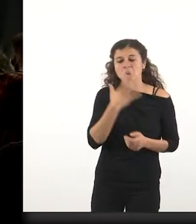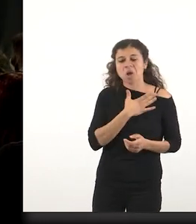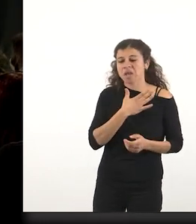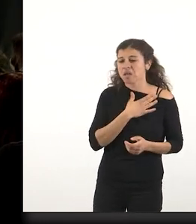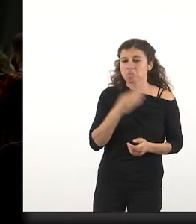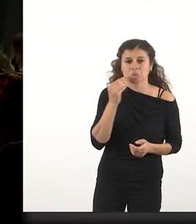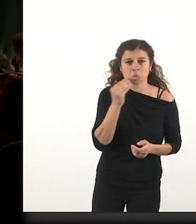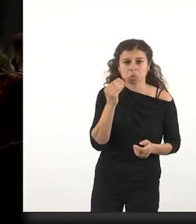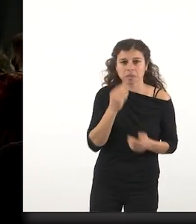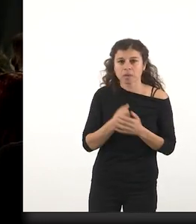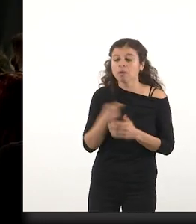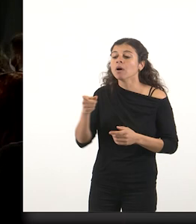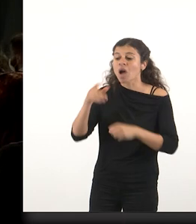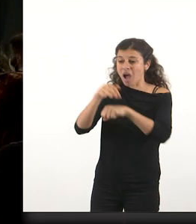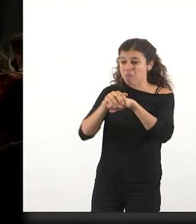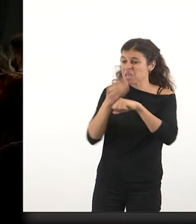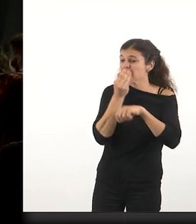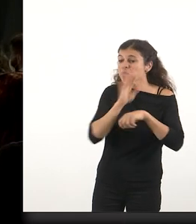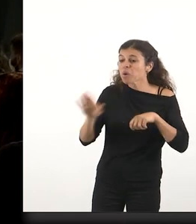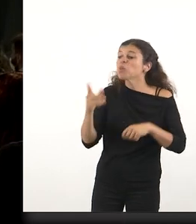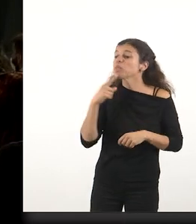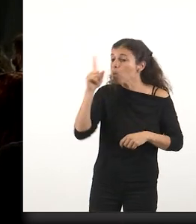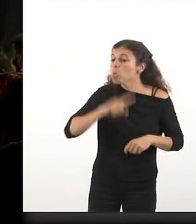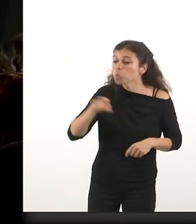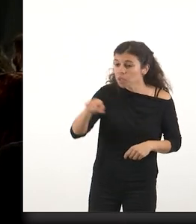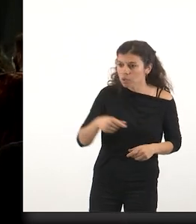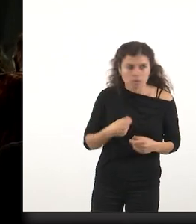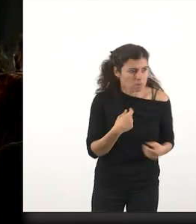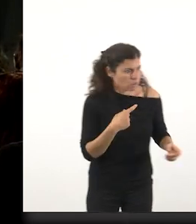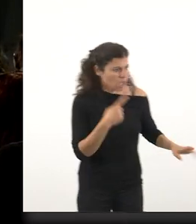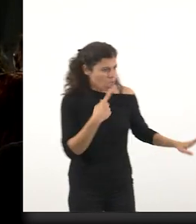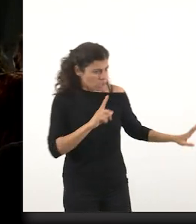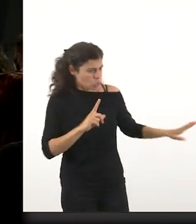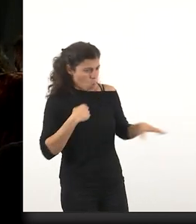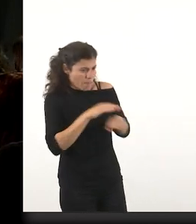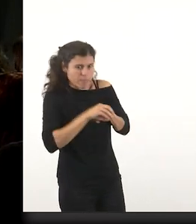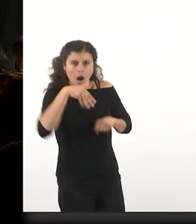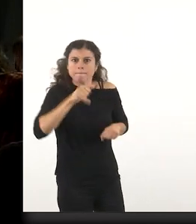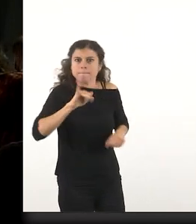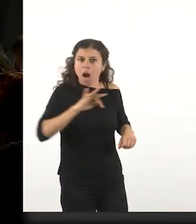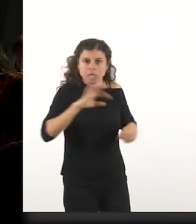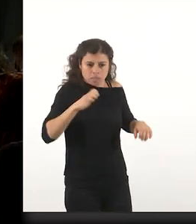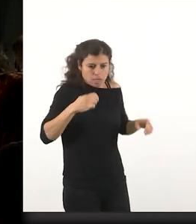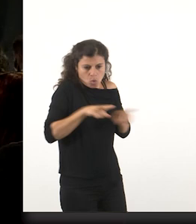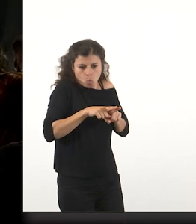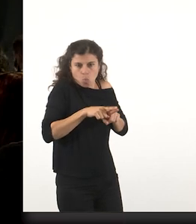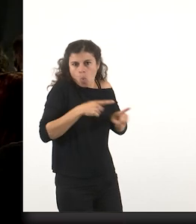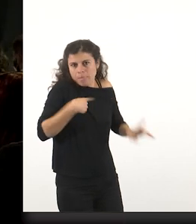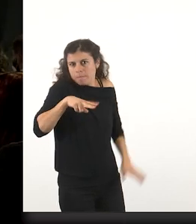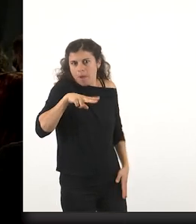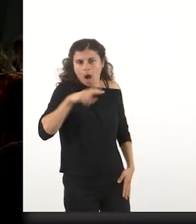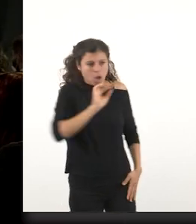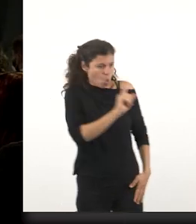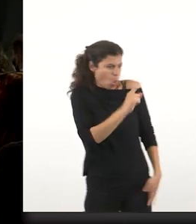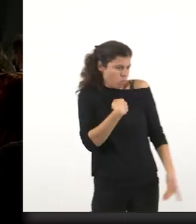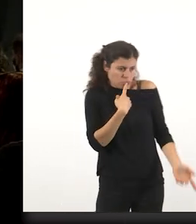Anda que tu mejor amiga diciendo por ahí que eres una puta de que estás conmigo. ¿Quién te ha dicho que eso, nene? Eso no puede ser, ¿eh? Porque la Maite es como mi hermana y a mí la Maite no me estoy rayando,